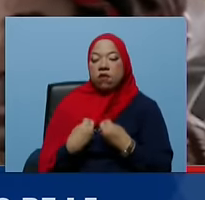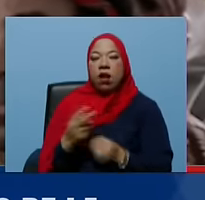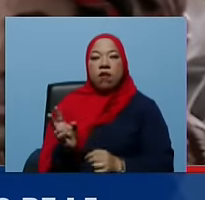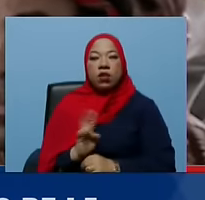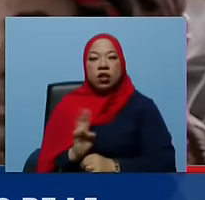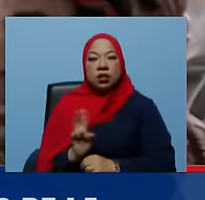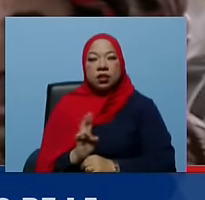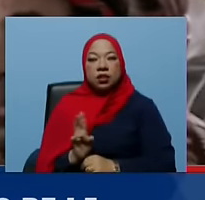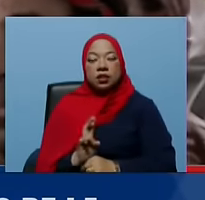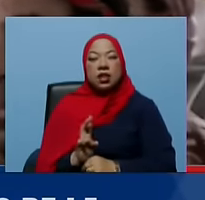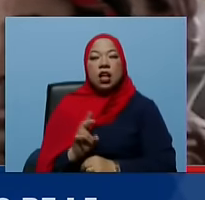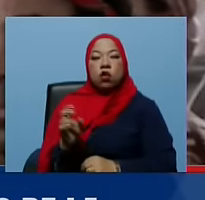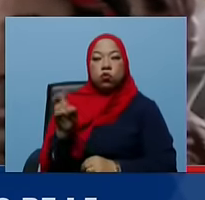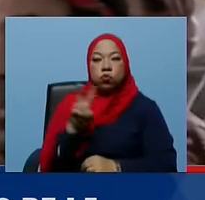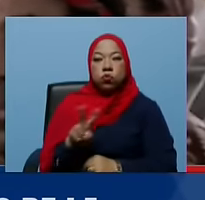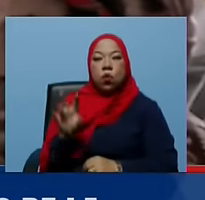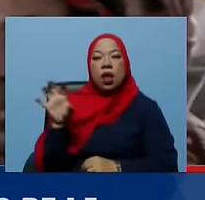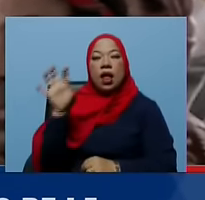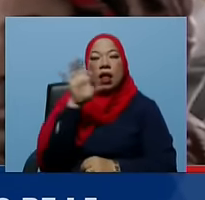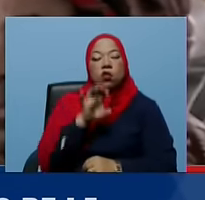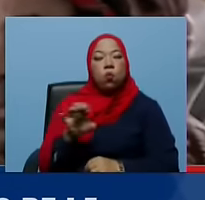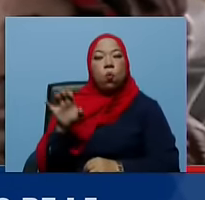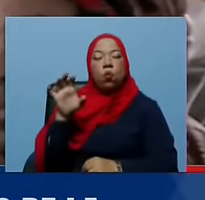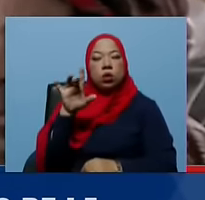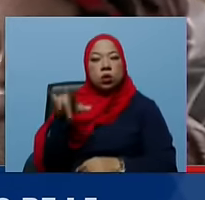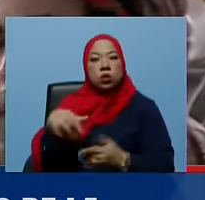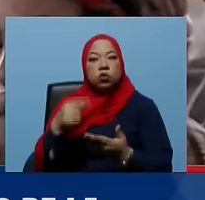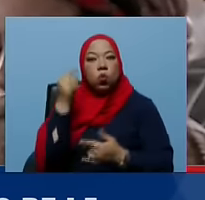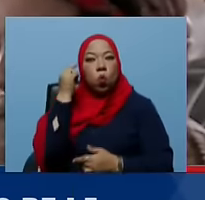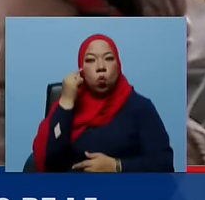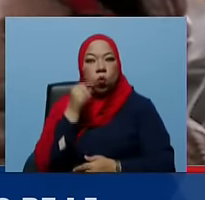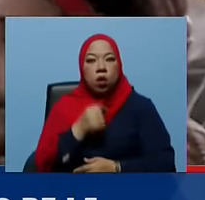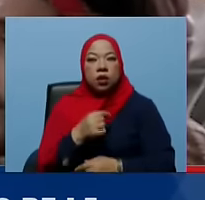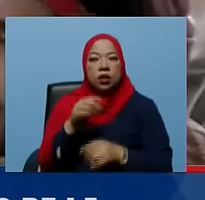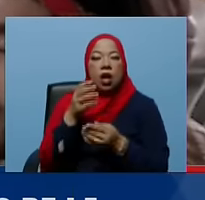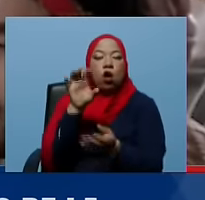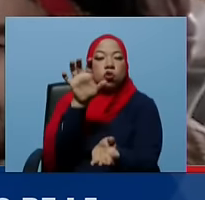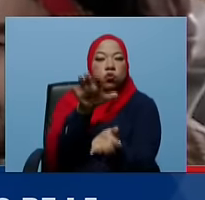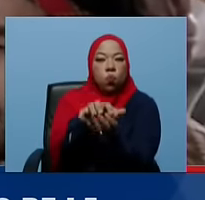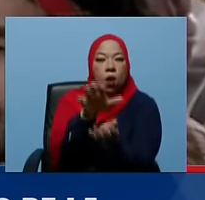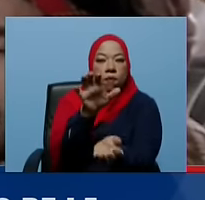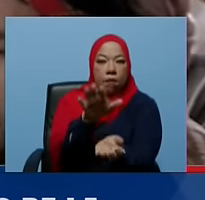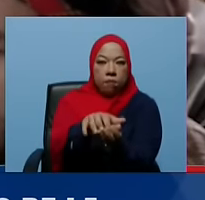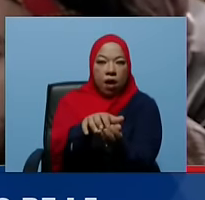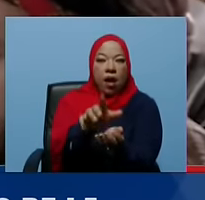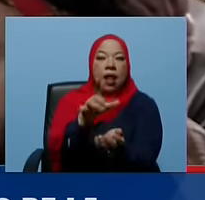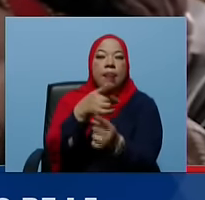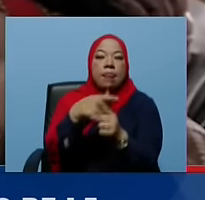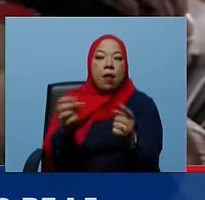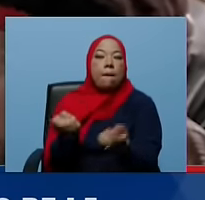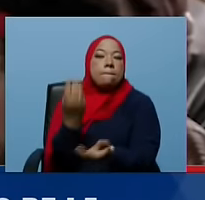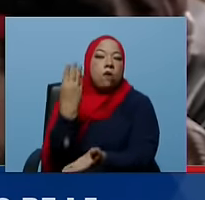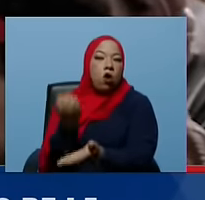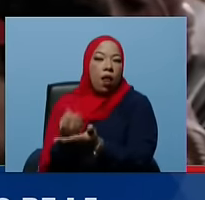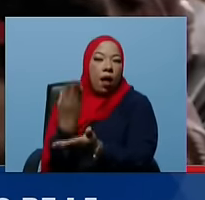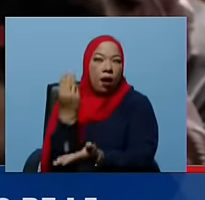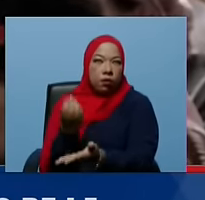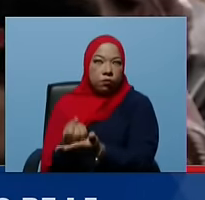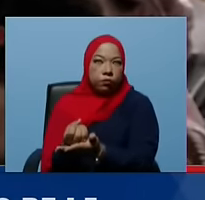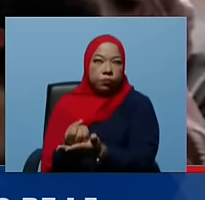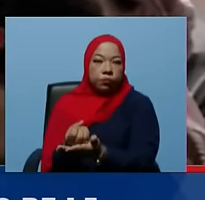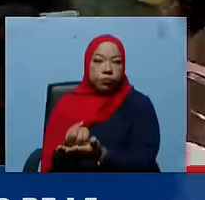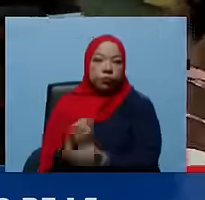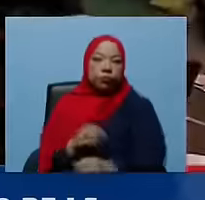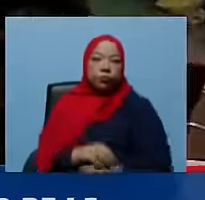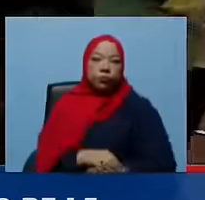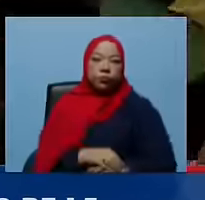la región oriental, los estados Anzoátegui, Sucre, Nueva Esparta y Monagas.